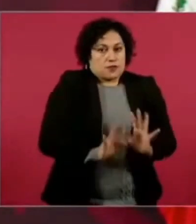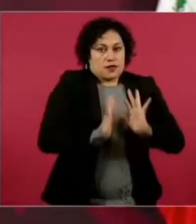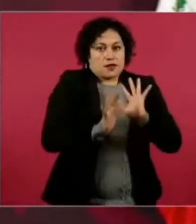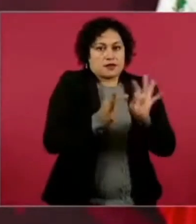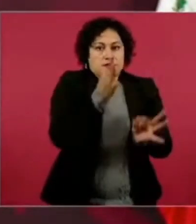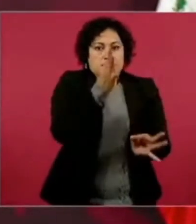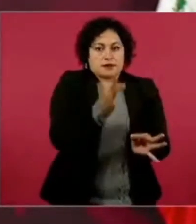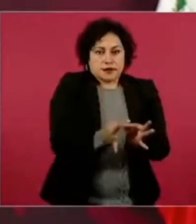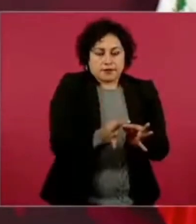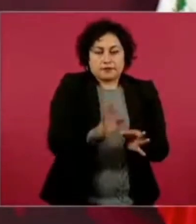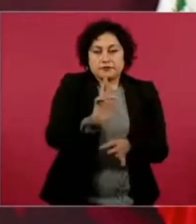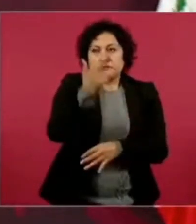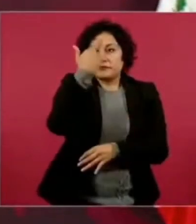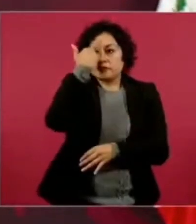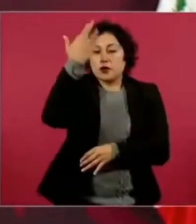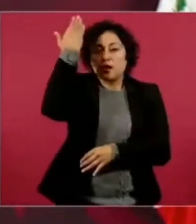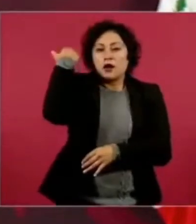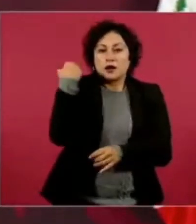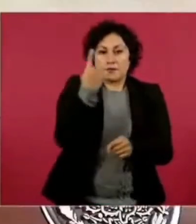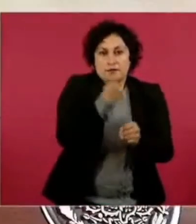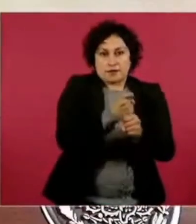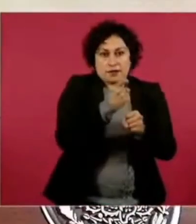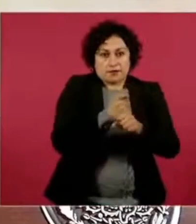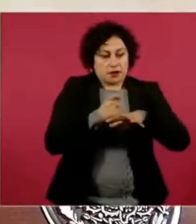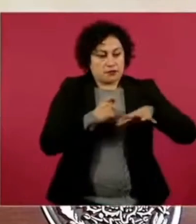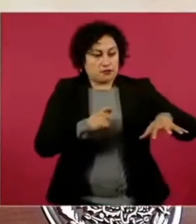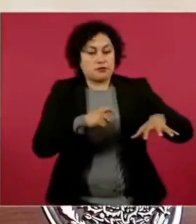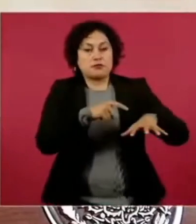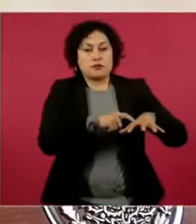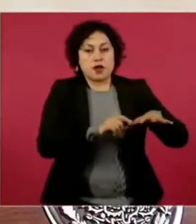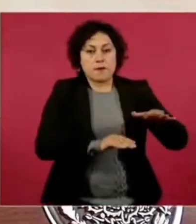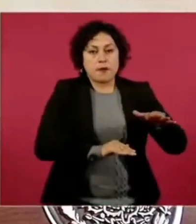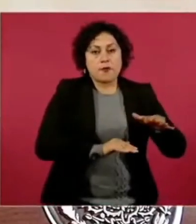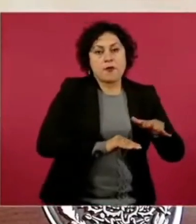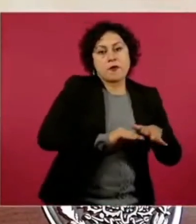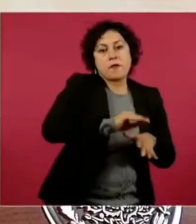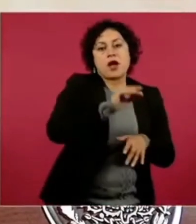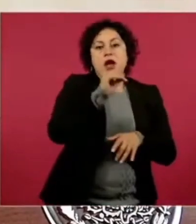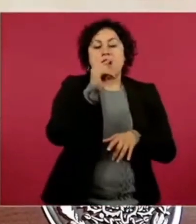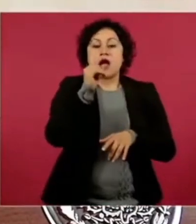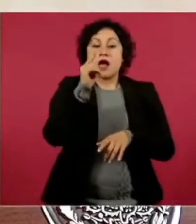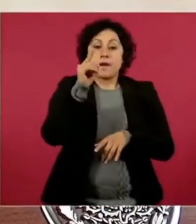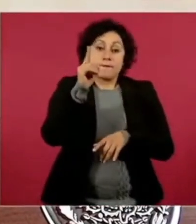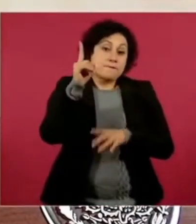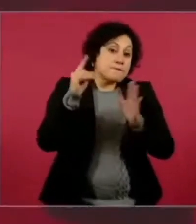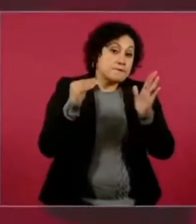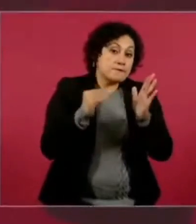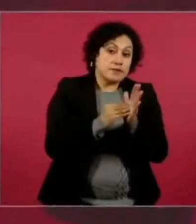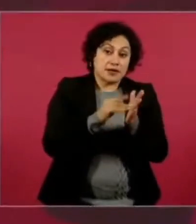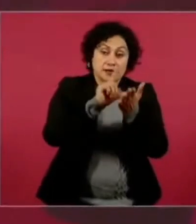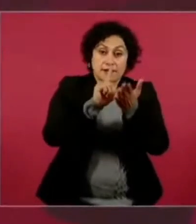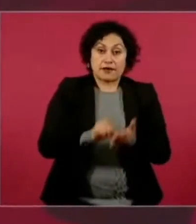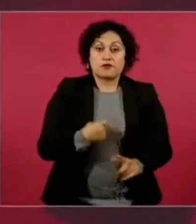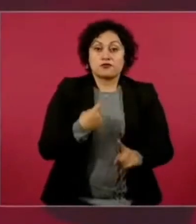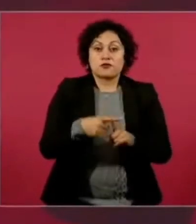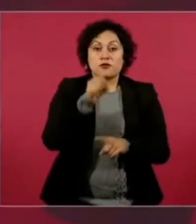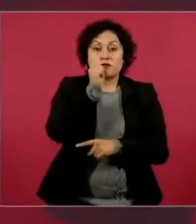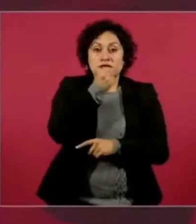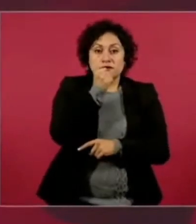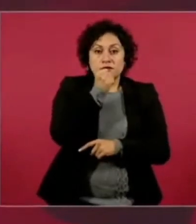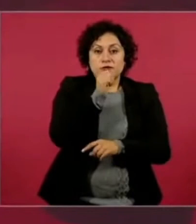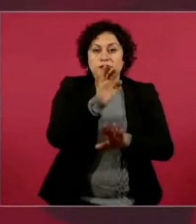Cuando la primera etapa fueron 1.000 litros por segundo. ¿Saben qué hizo el Reforma